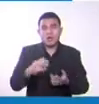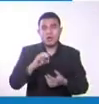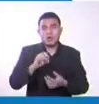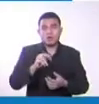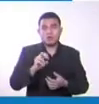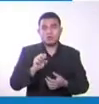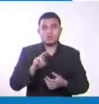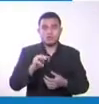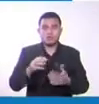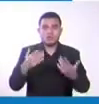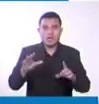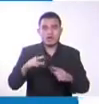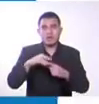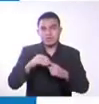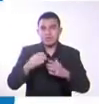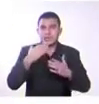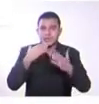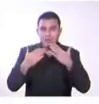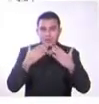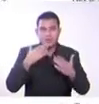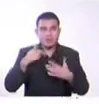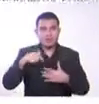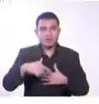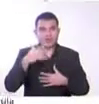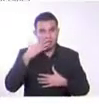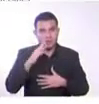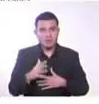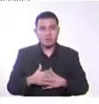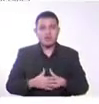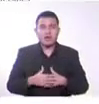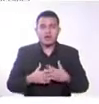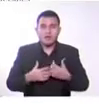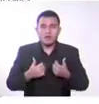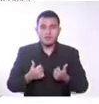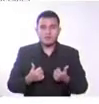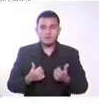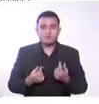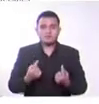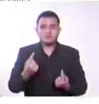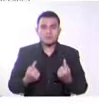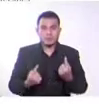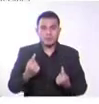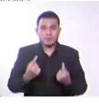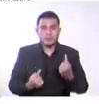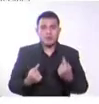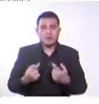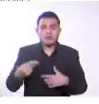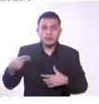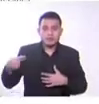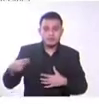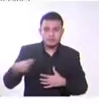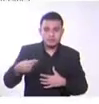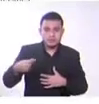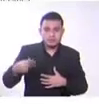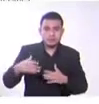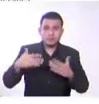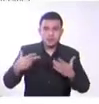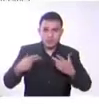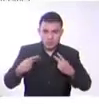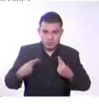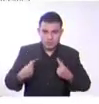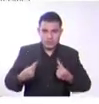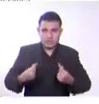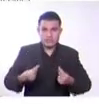especiales que ya hemos mencionado con este ejemplo. Entonces, bien, ¿cuál es el impuesto o el tributo, mejor